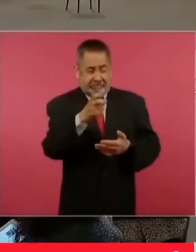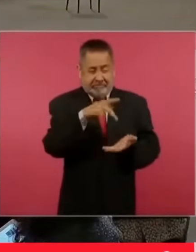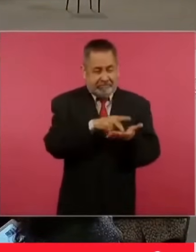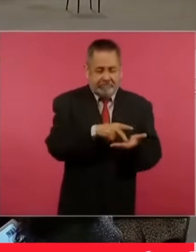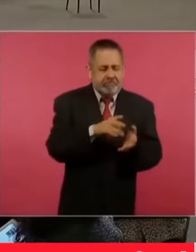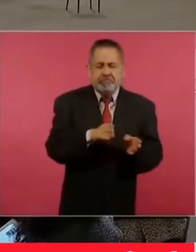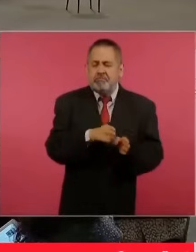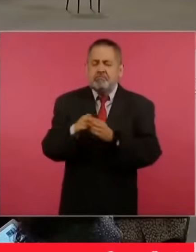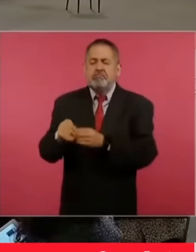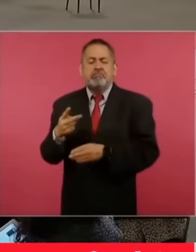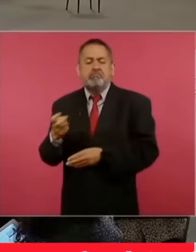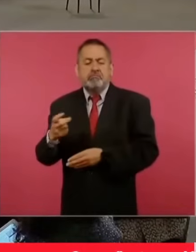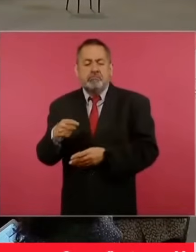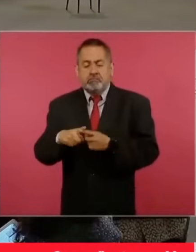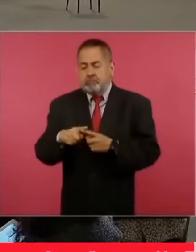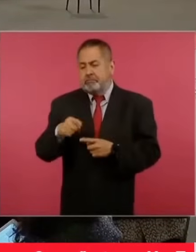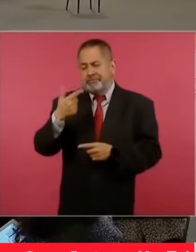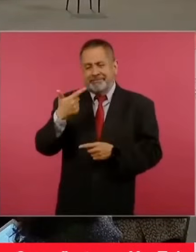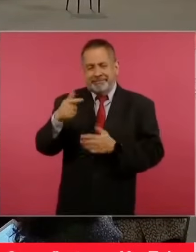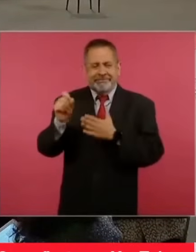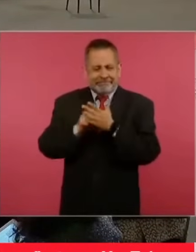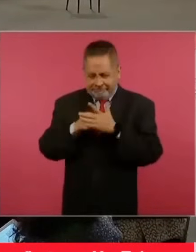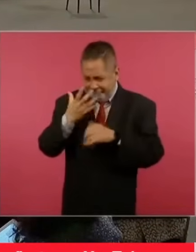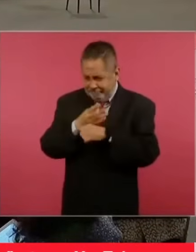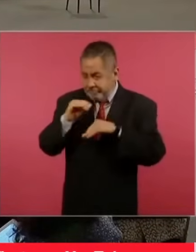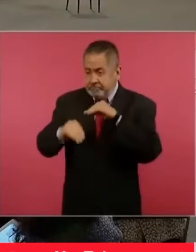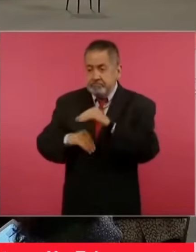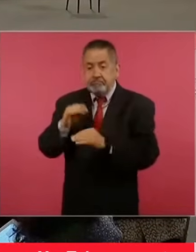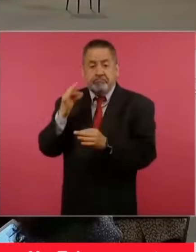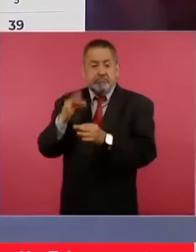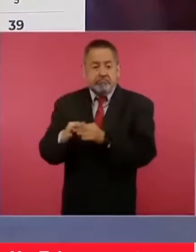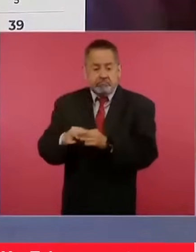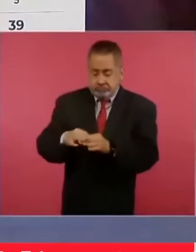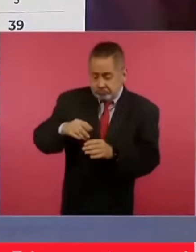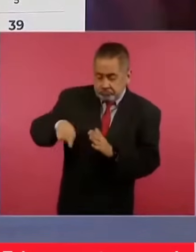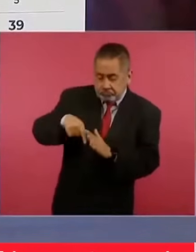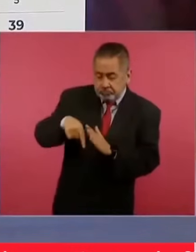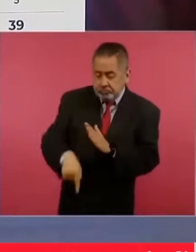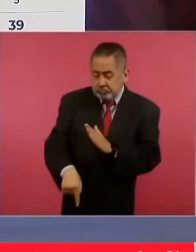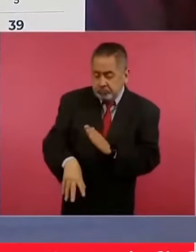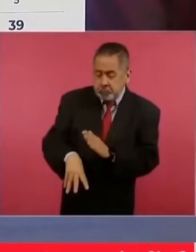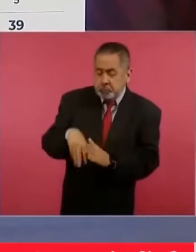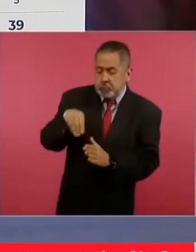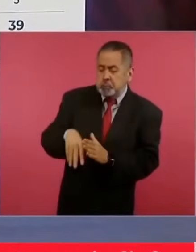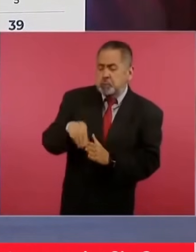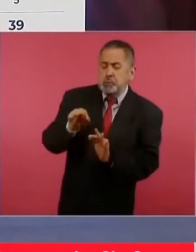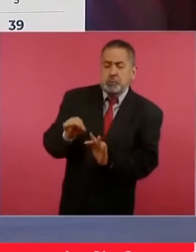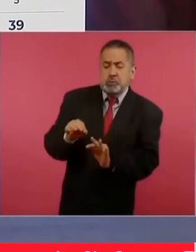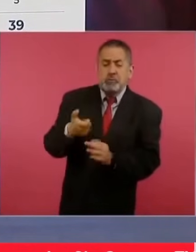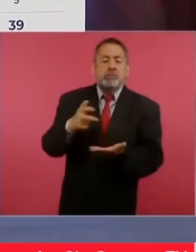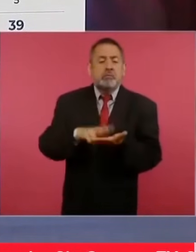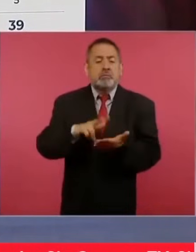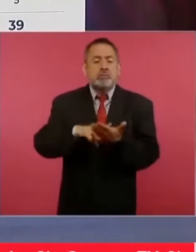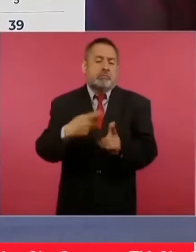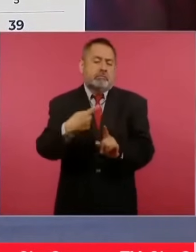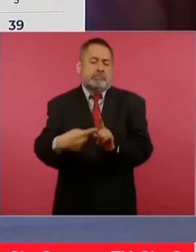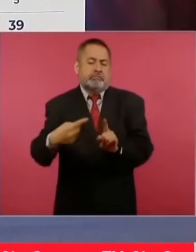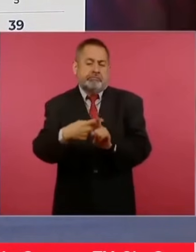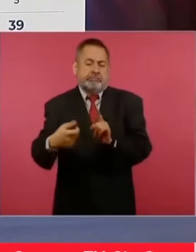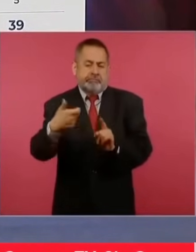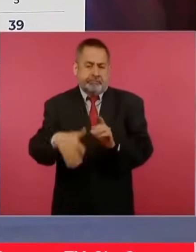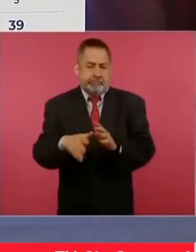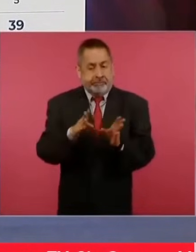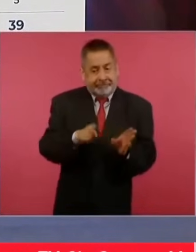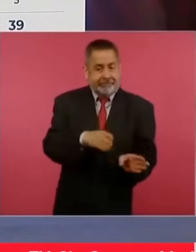en lugar de 18 meses se hacen 7 y vale la mitad. Y otra, más